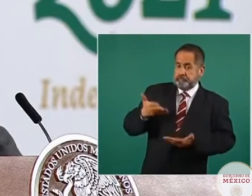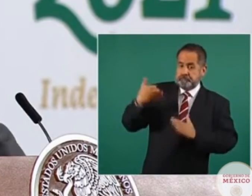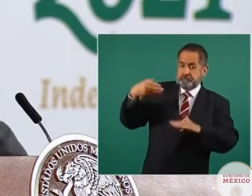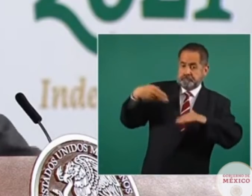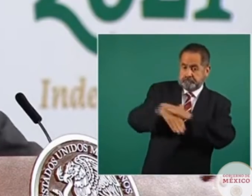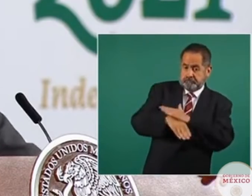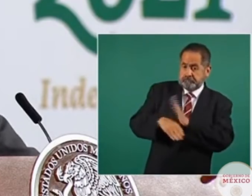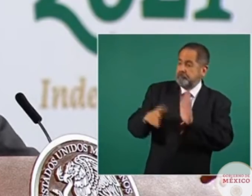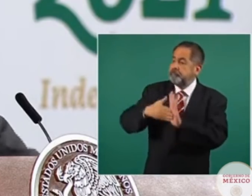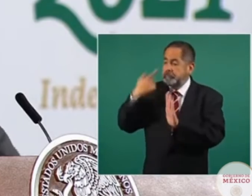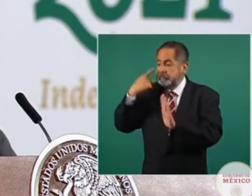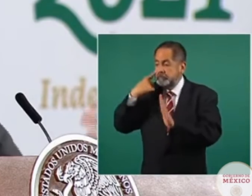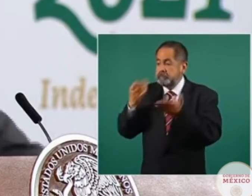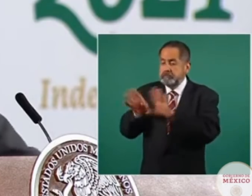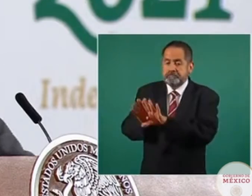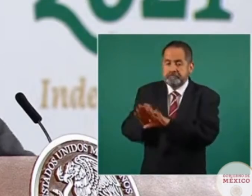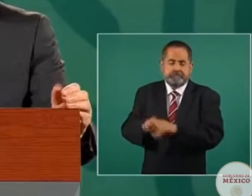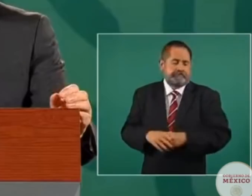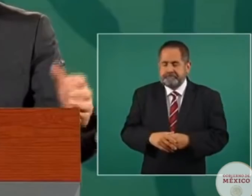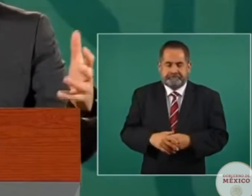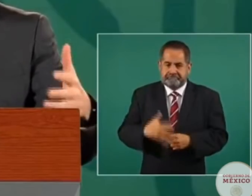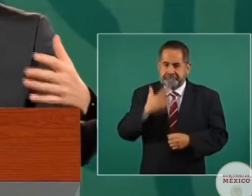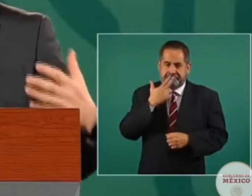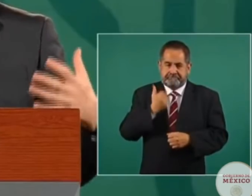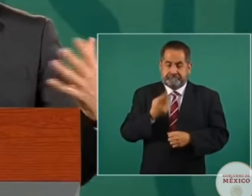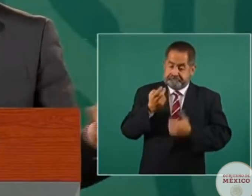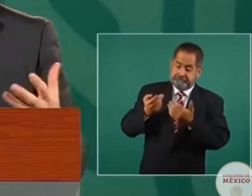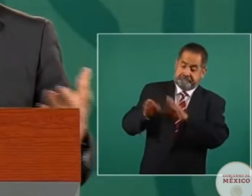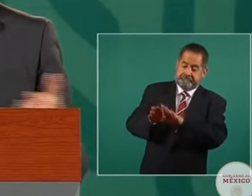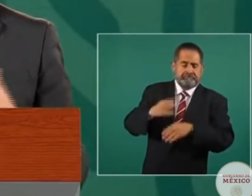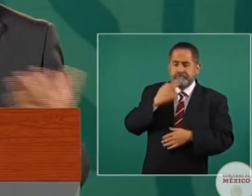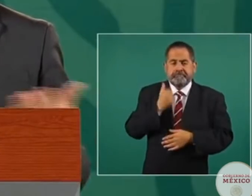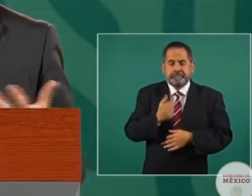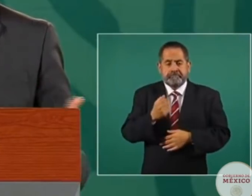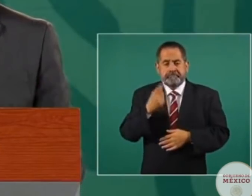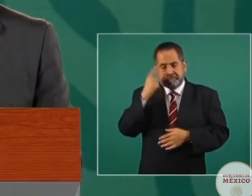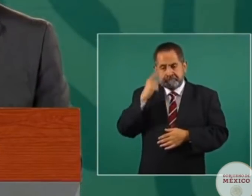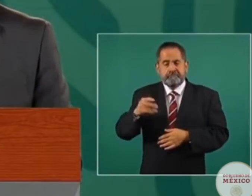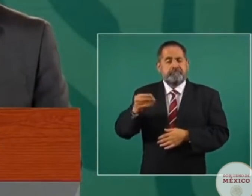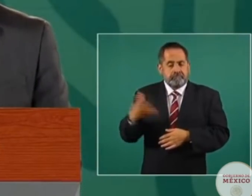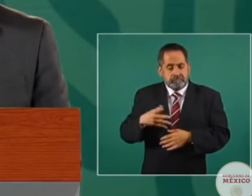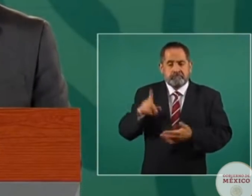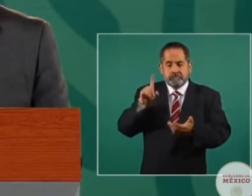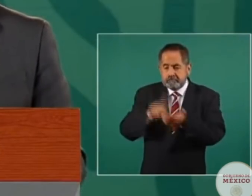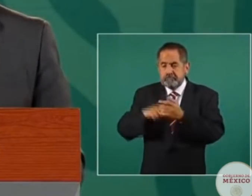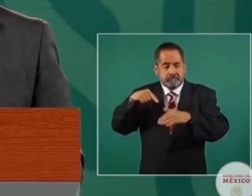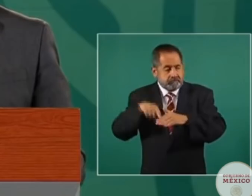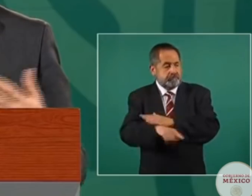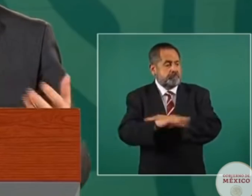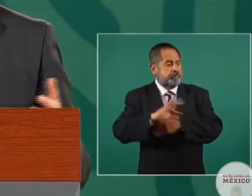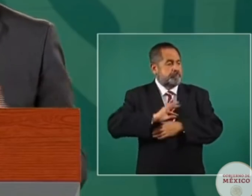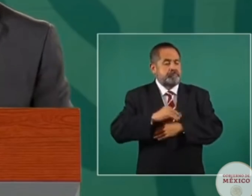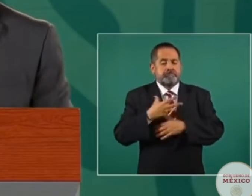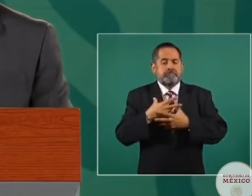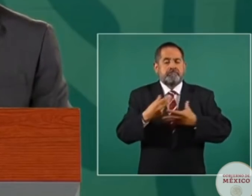tienen utilidad suficiente para reducir la transmisión entre países. Esto